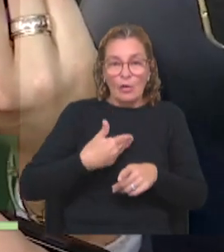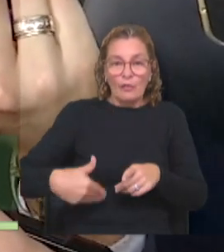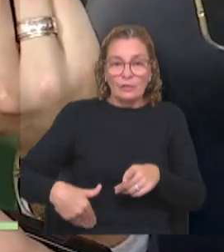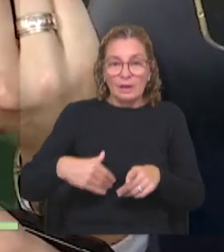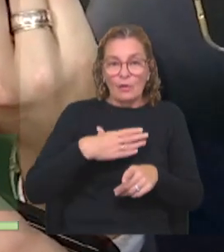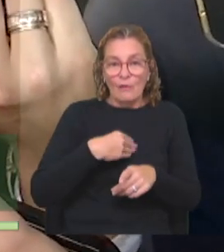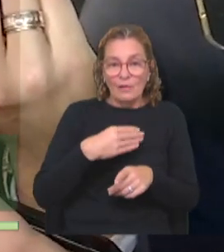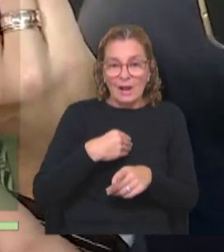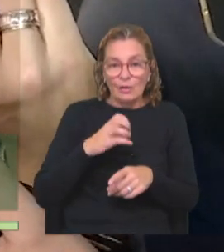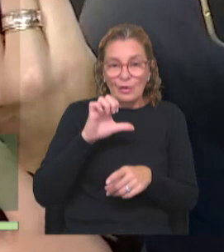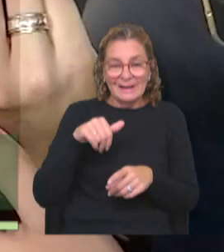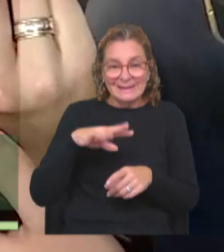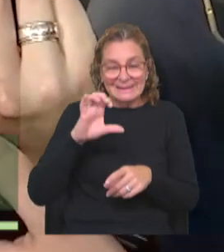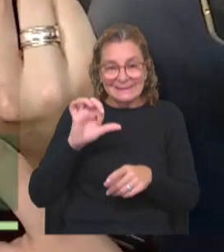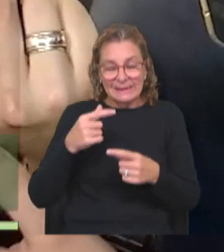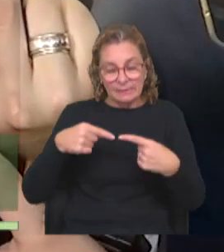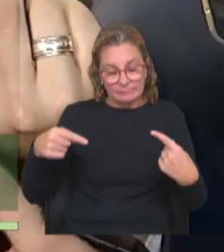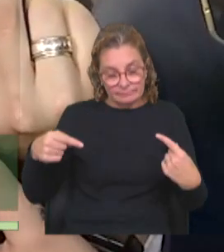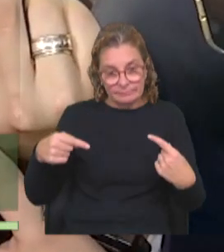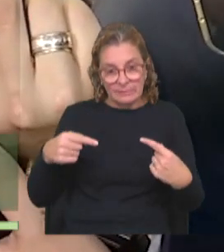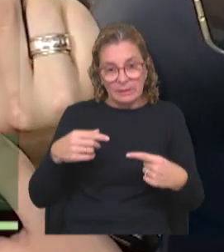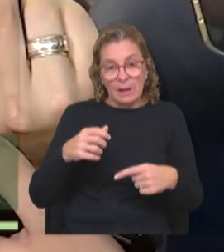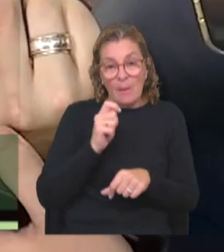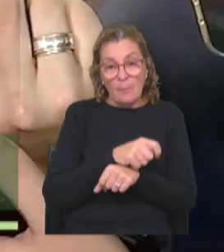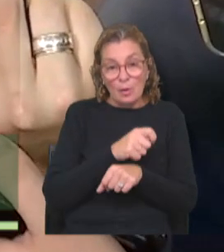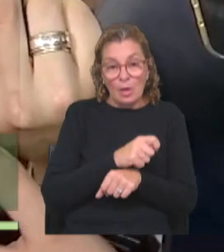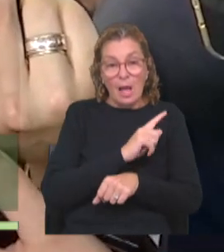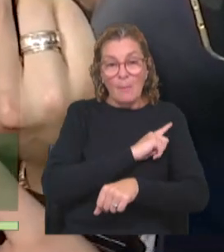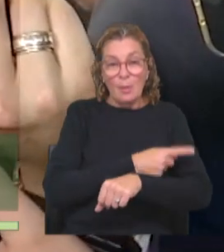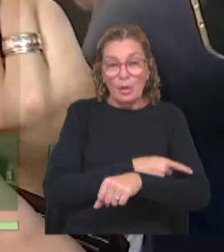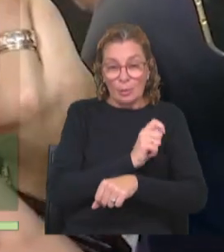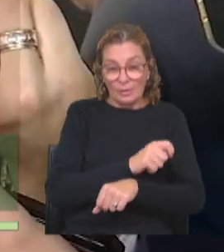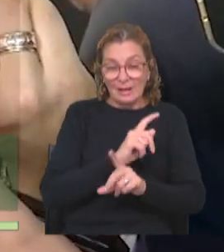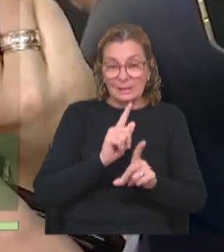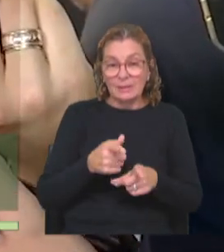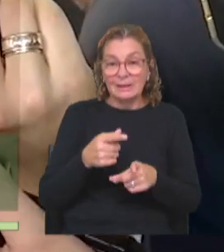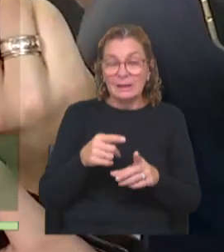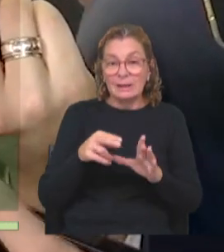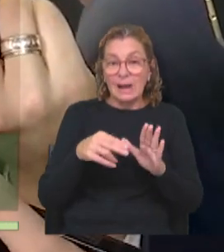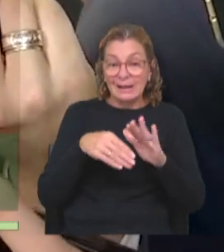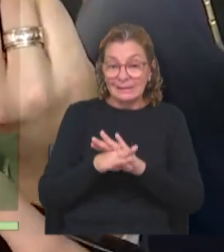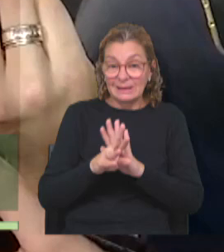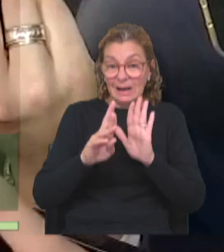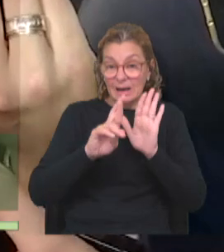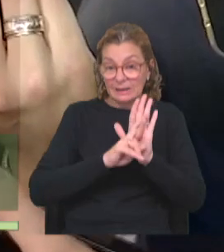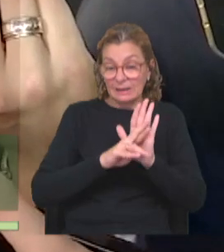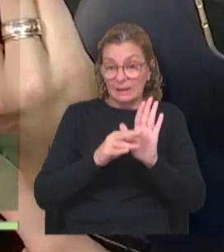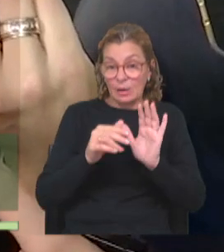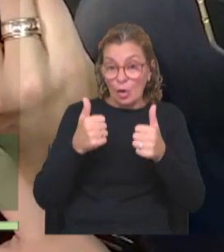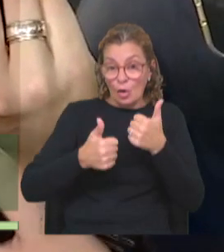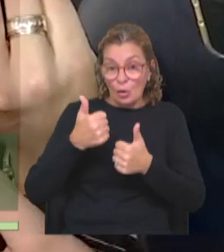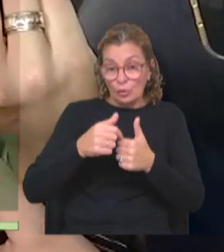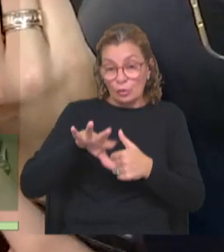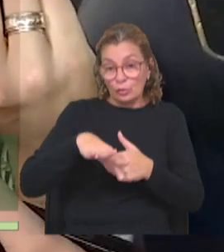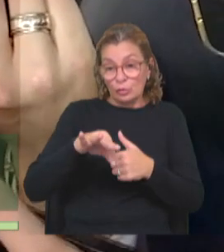nacional, a los entes autónomos, etcétera, al Poder Judicial, que la regla de ingreso sea por concurso y